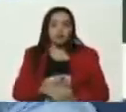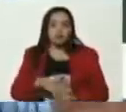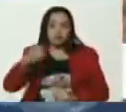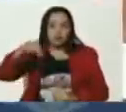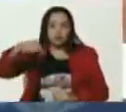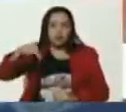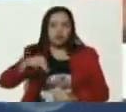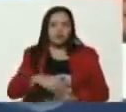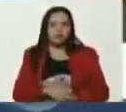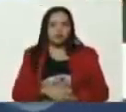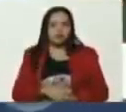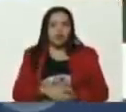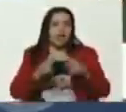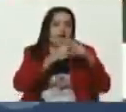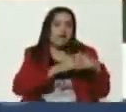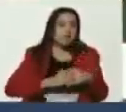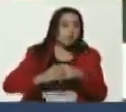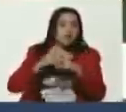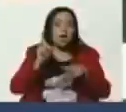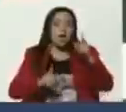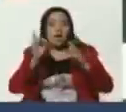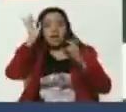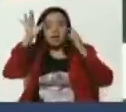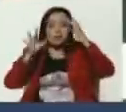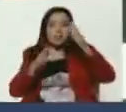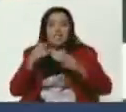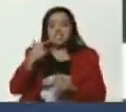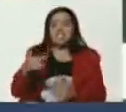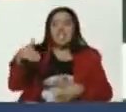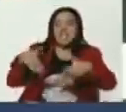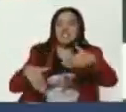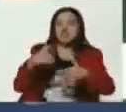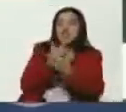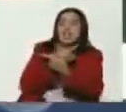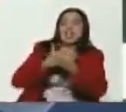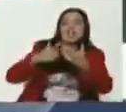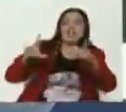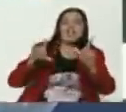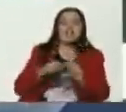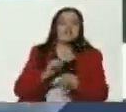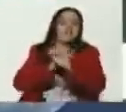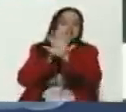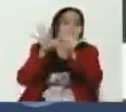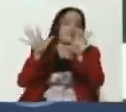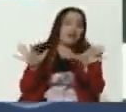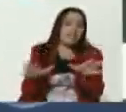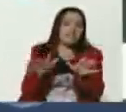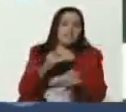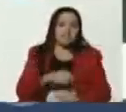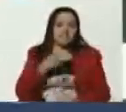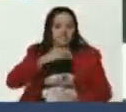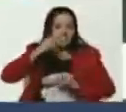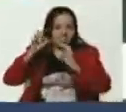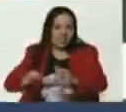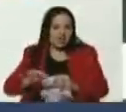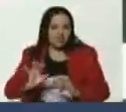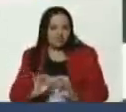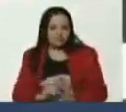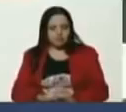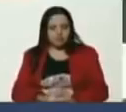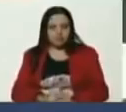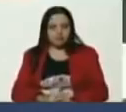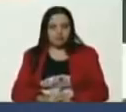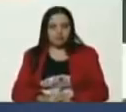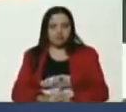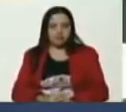21 de noviembre. Ahora Estados Unidos se inventa, ¿no? Porque usted sabe que son elecciones libres, transparentes y creíbles.